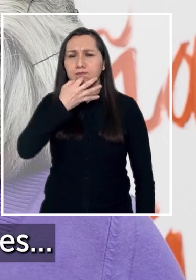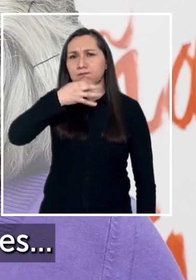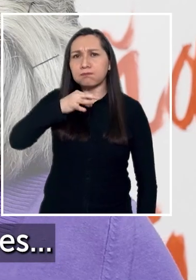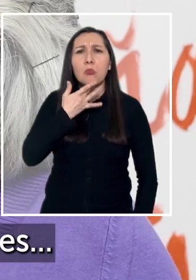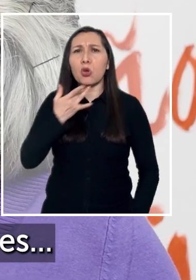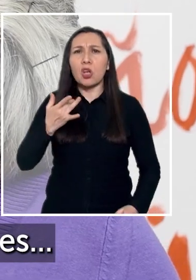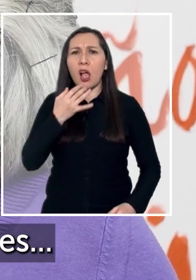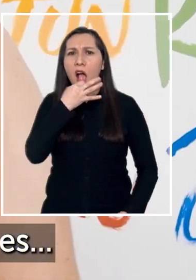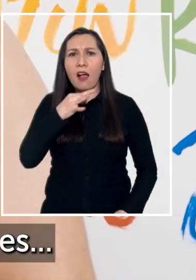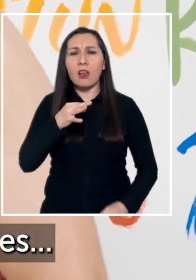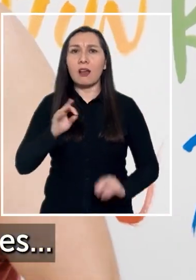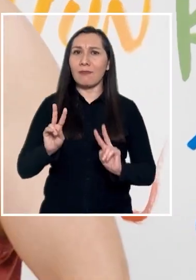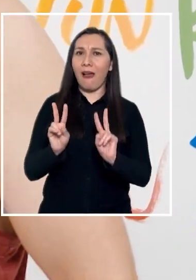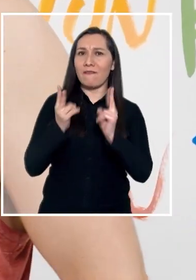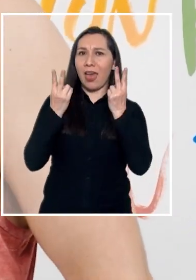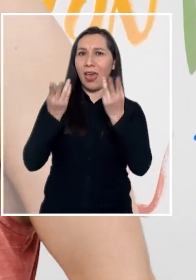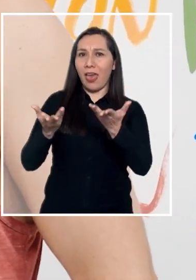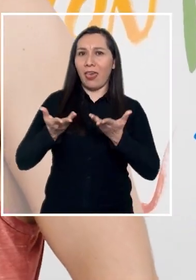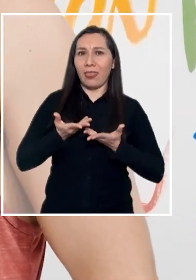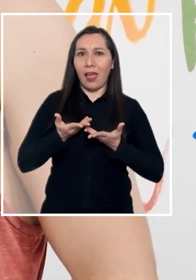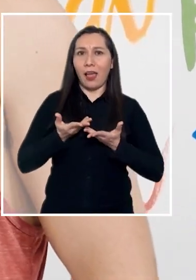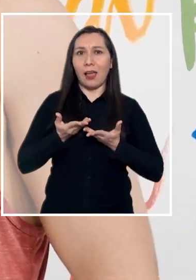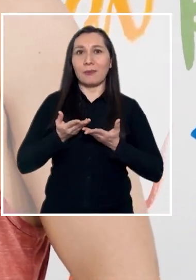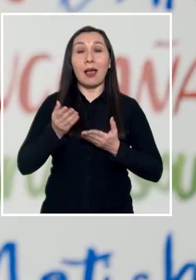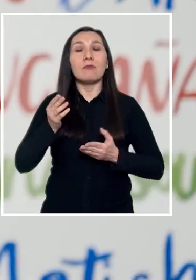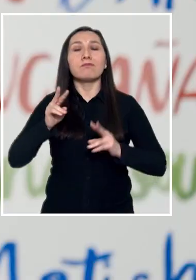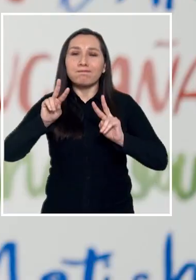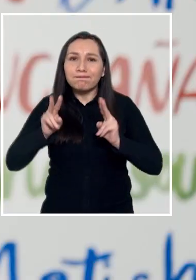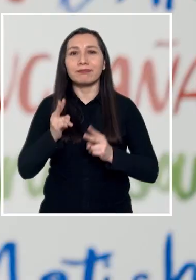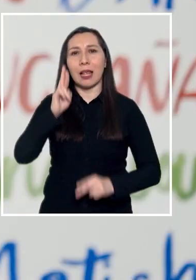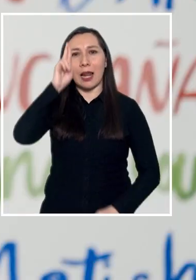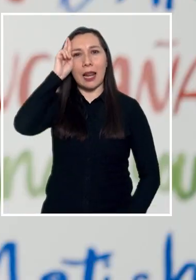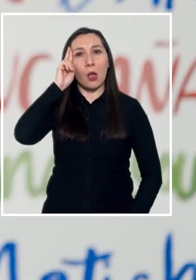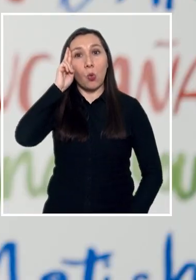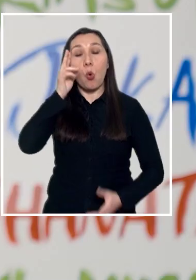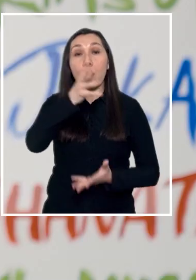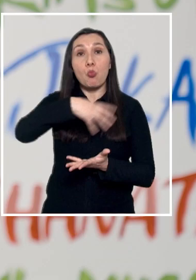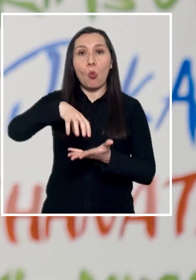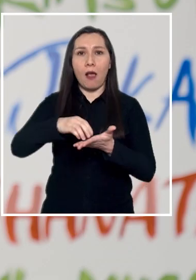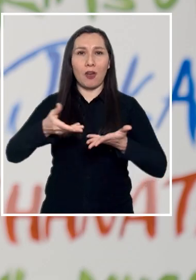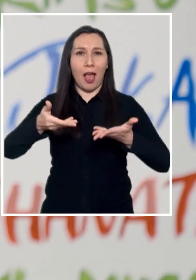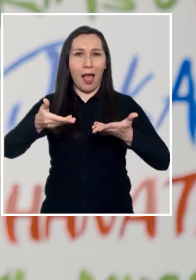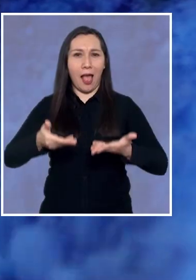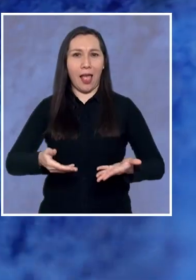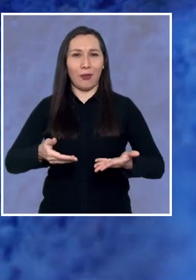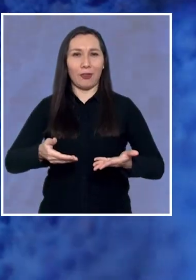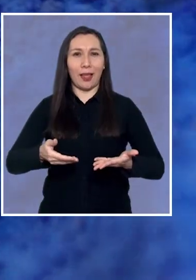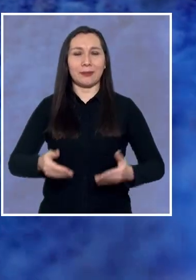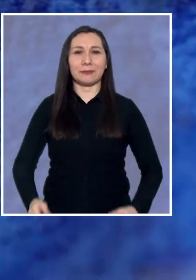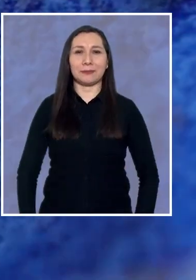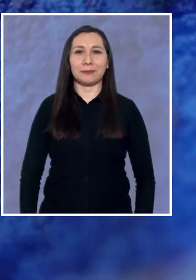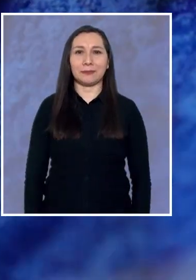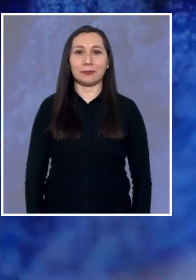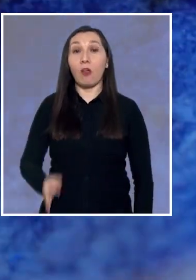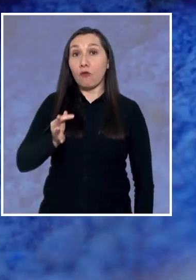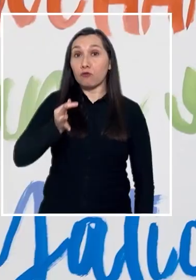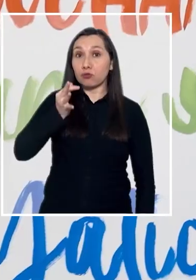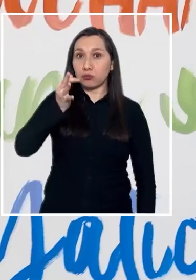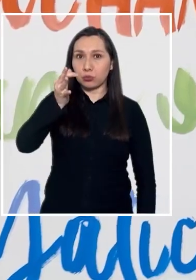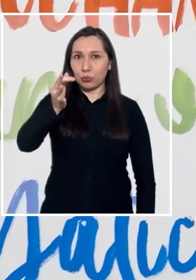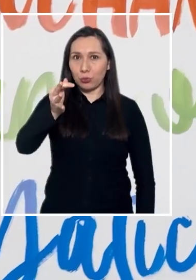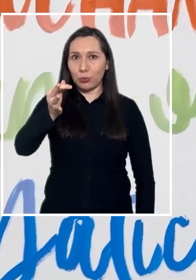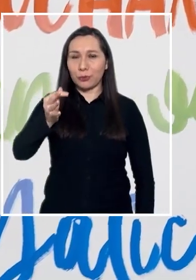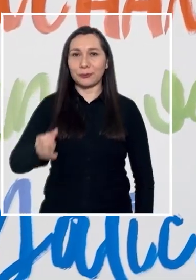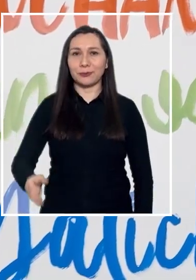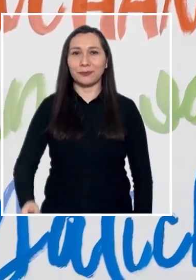Arsusiñanaca Puniraquispawa Wali. Jacaña. Tukulpando ngu. Jau de taji. Y ahora no ah.